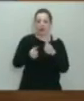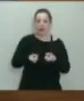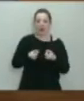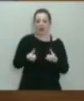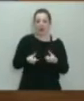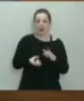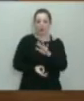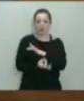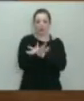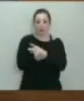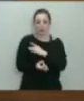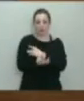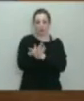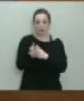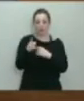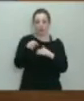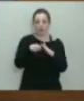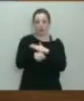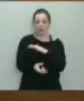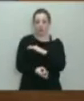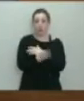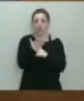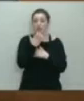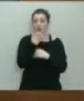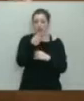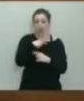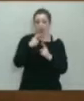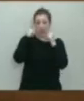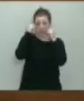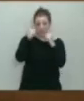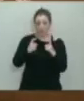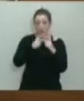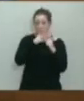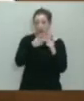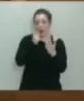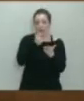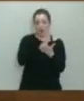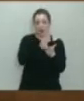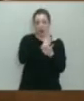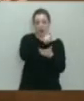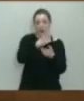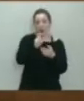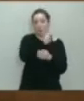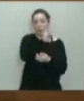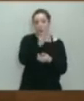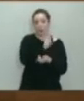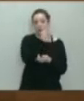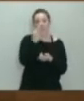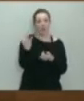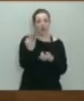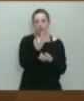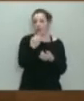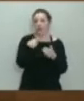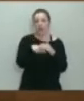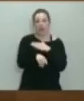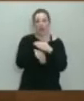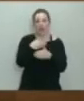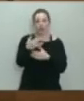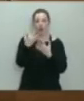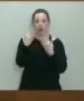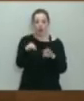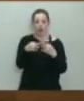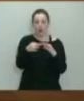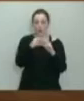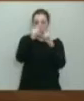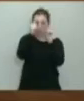inversión productivo. Si hay que hacer esfuerzos para pagar a los proveedores, tenemos que hacerlos desde la gestión ordinaria del